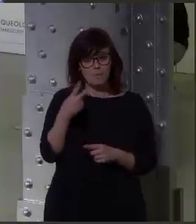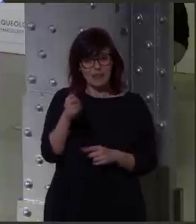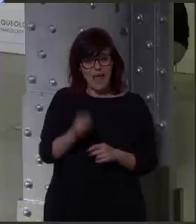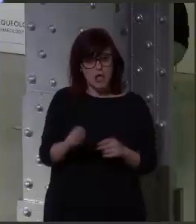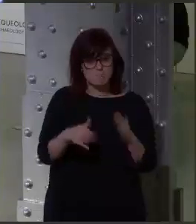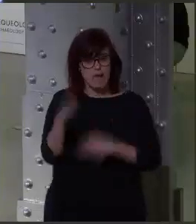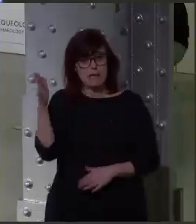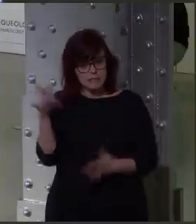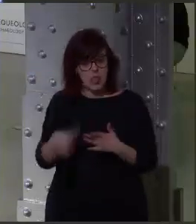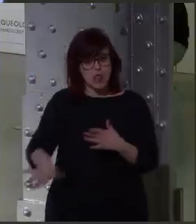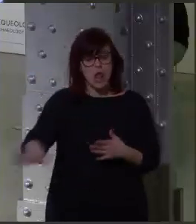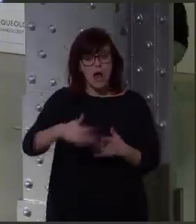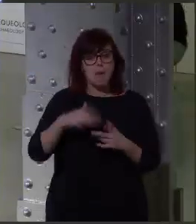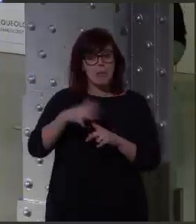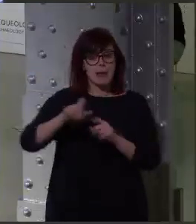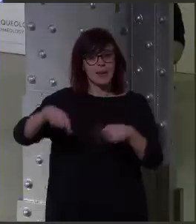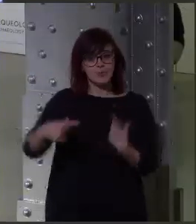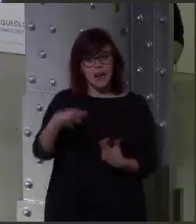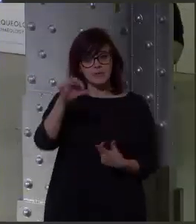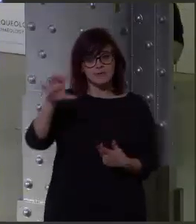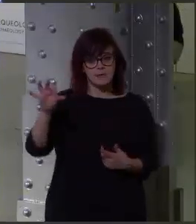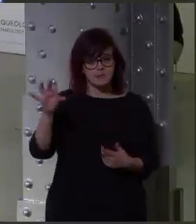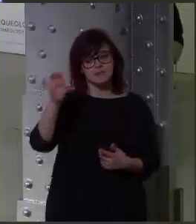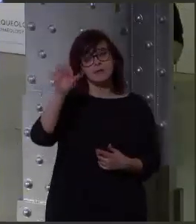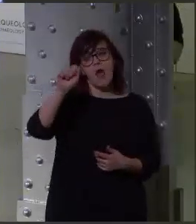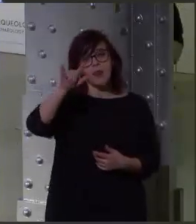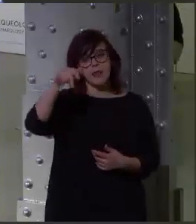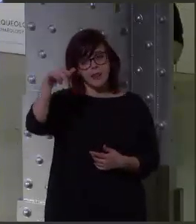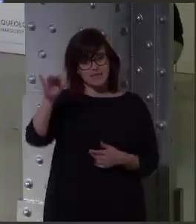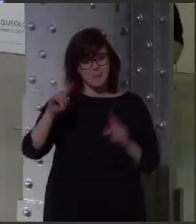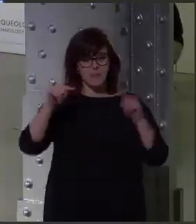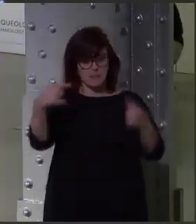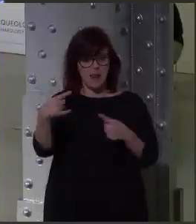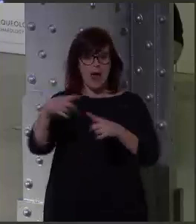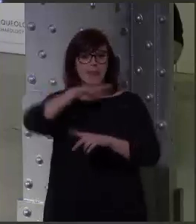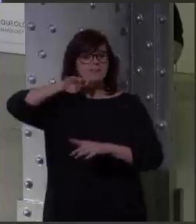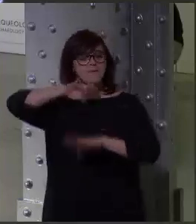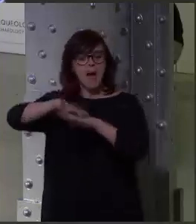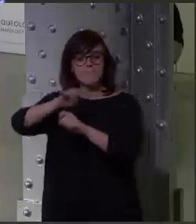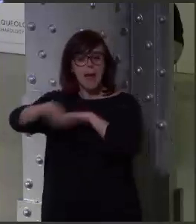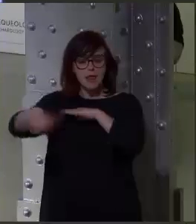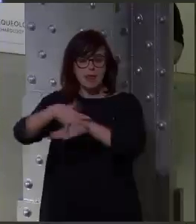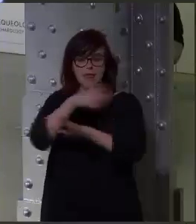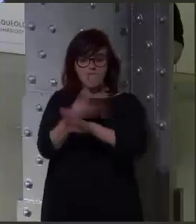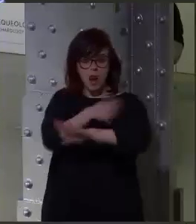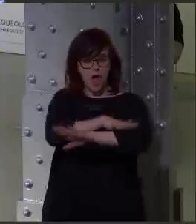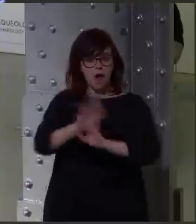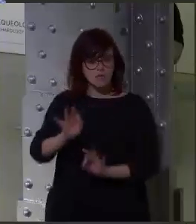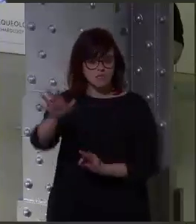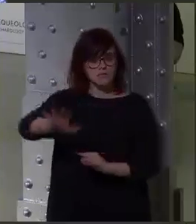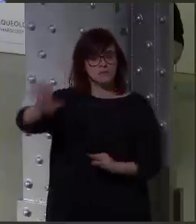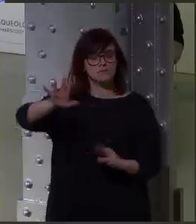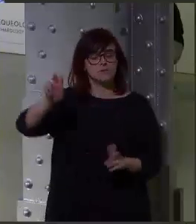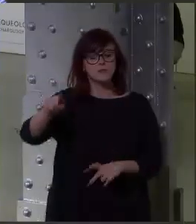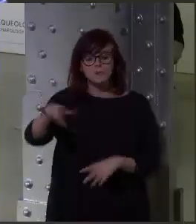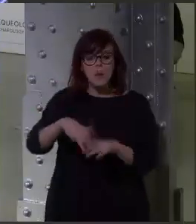años, el Parque Natural de Ses Salines, la primera gran reserva marina en Baleares, y creo que sigue siendo la más grande. Lo